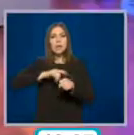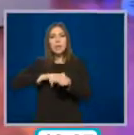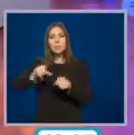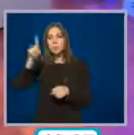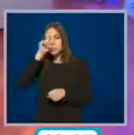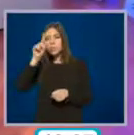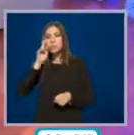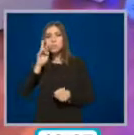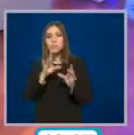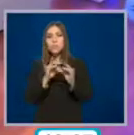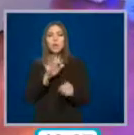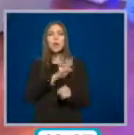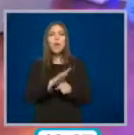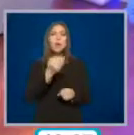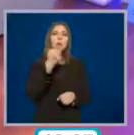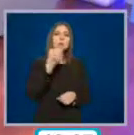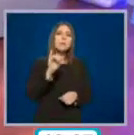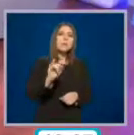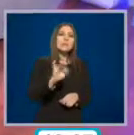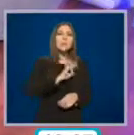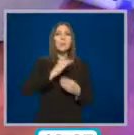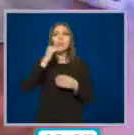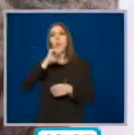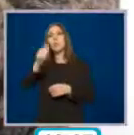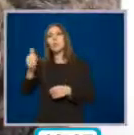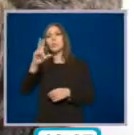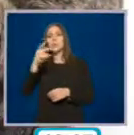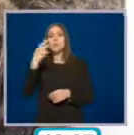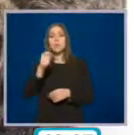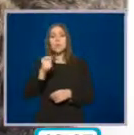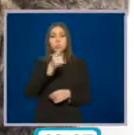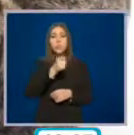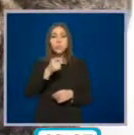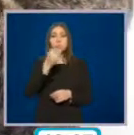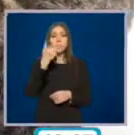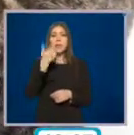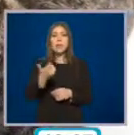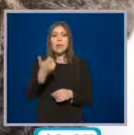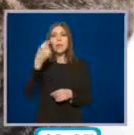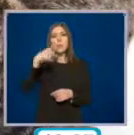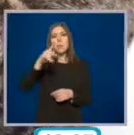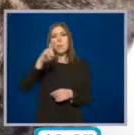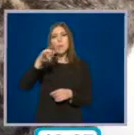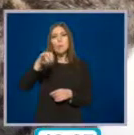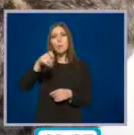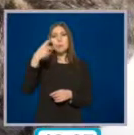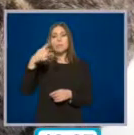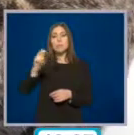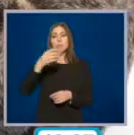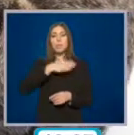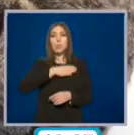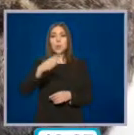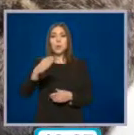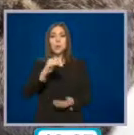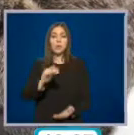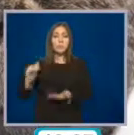saber qué alimentos pueden y cuáles no pueden consumir, pero con que les demos croquetas de muy buena calidad, vienen diseñadas precisamente con este tipo